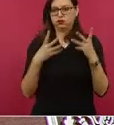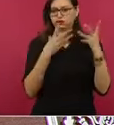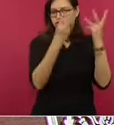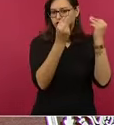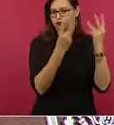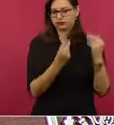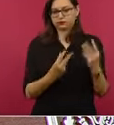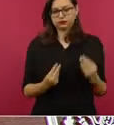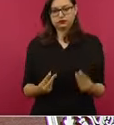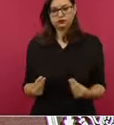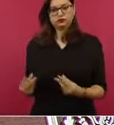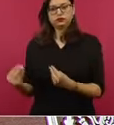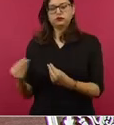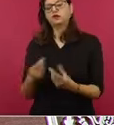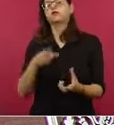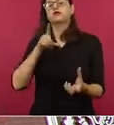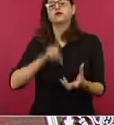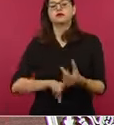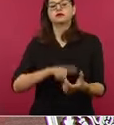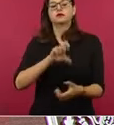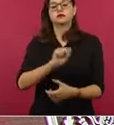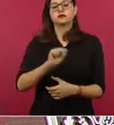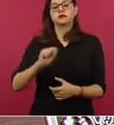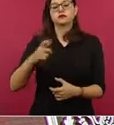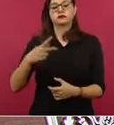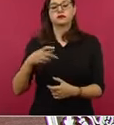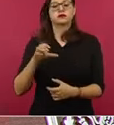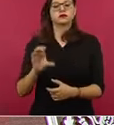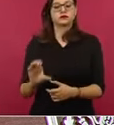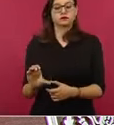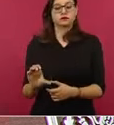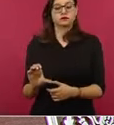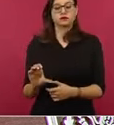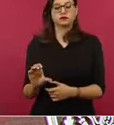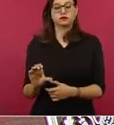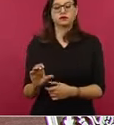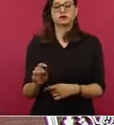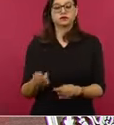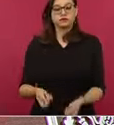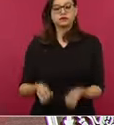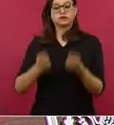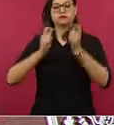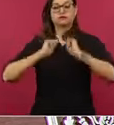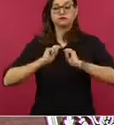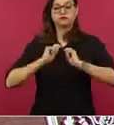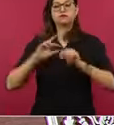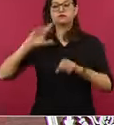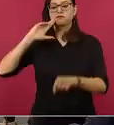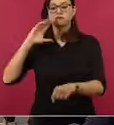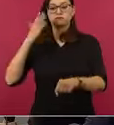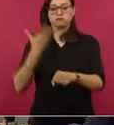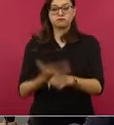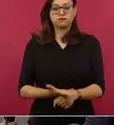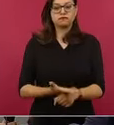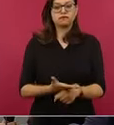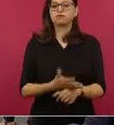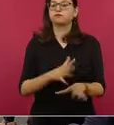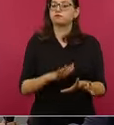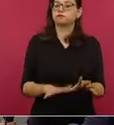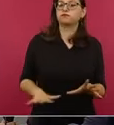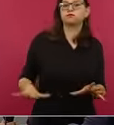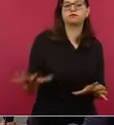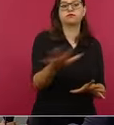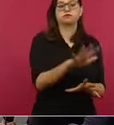la Secretaría de Seguridad y Protección Ciudadana se realizan labores de atención a la